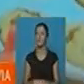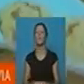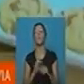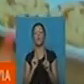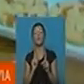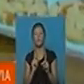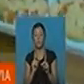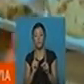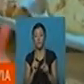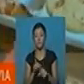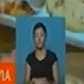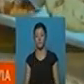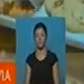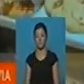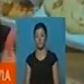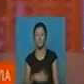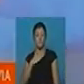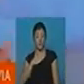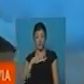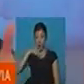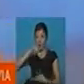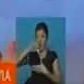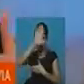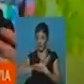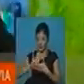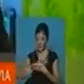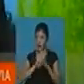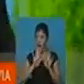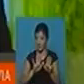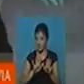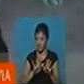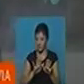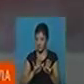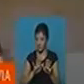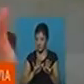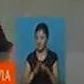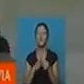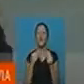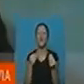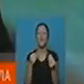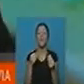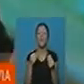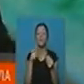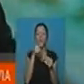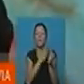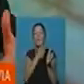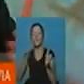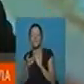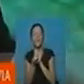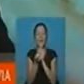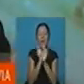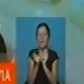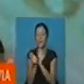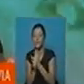me parece también que América Latina atraviesa por ese desafío, digamos, cómo se construyen esos procesos de cambio, de